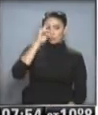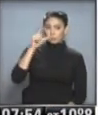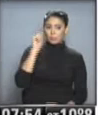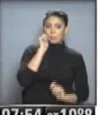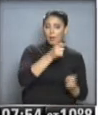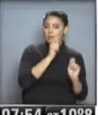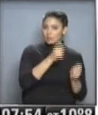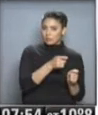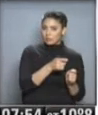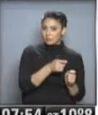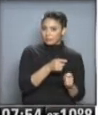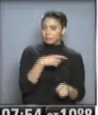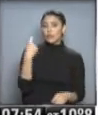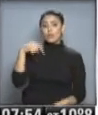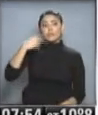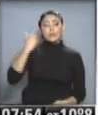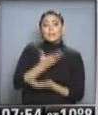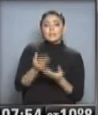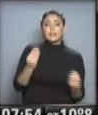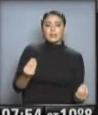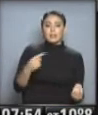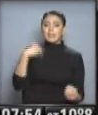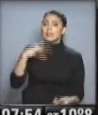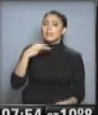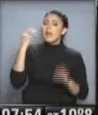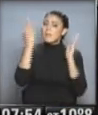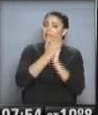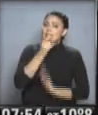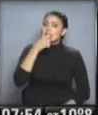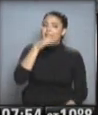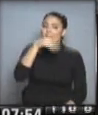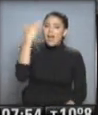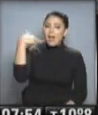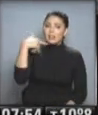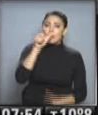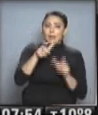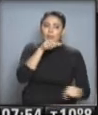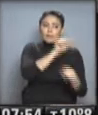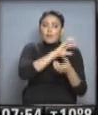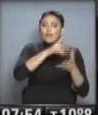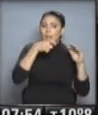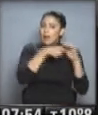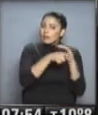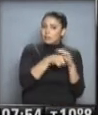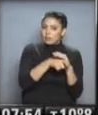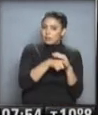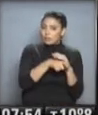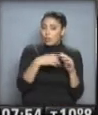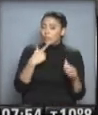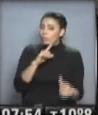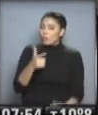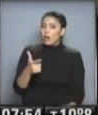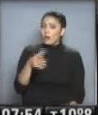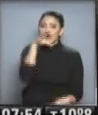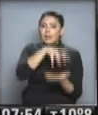Lo que estamos planteando es que se investigue si allí existió un centro clandestino de detención, porque lo que no hay ninguna duda es que la